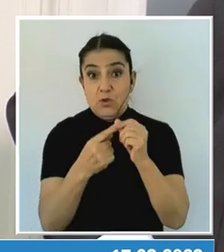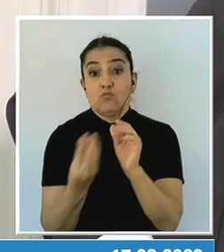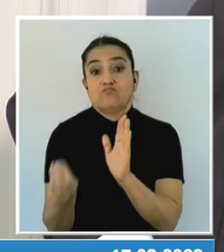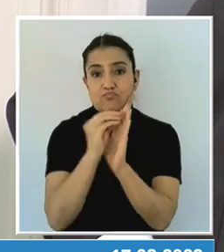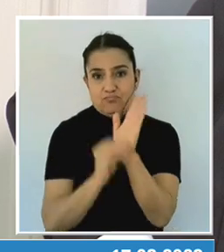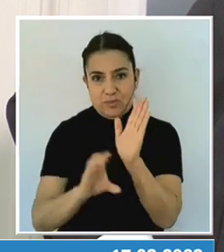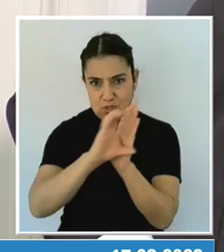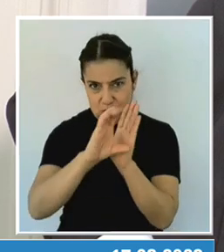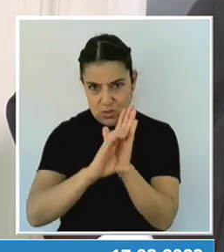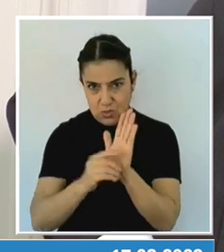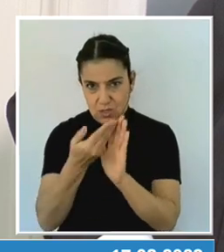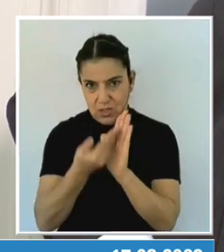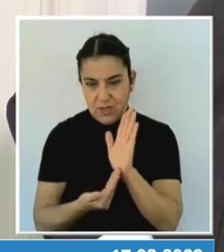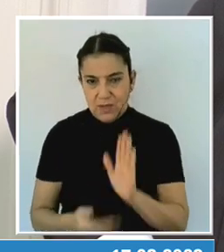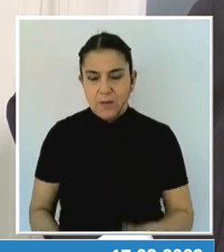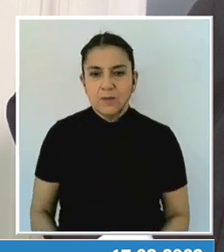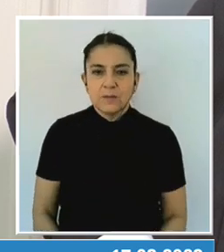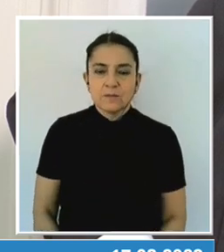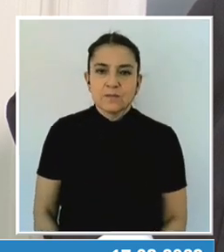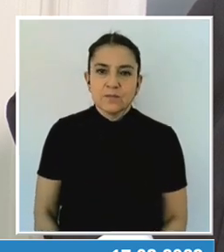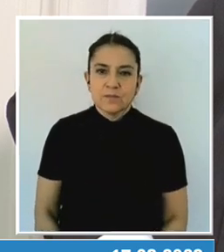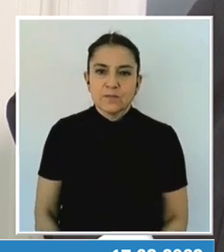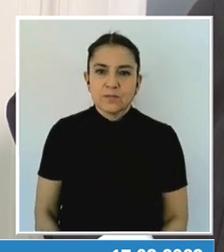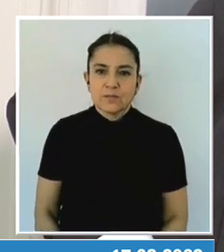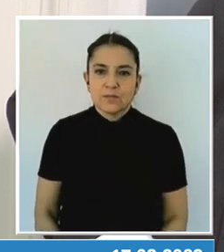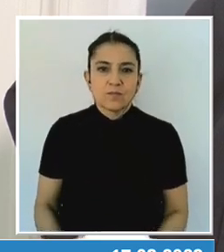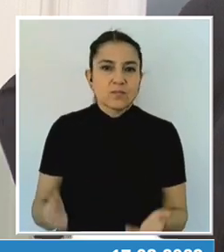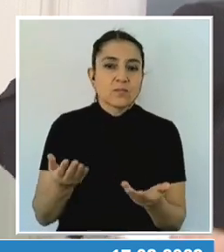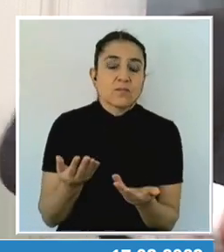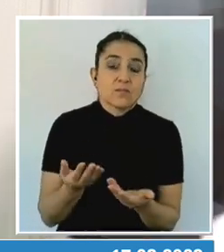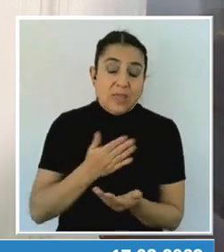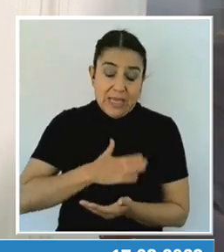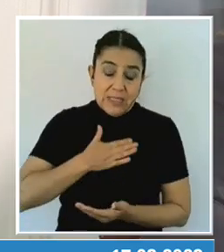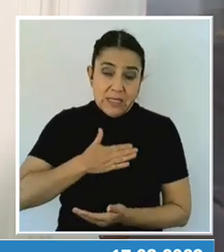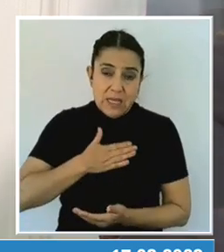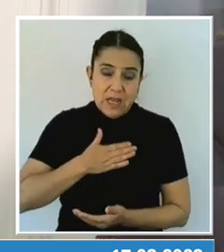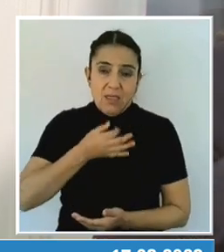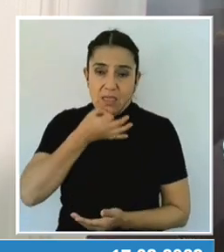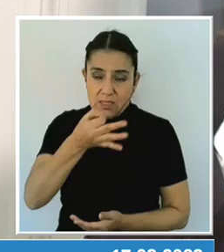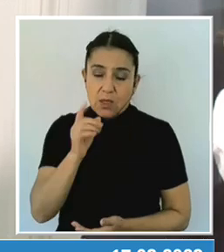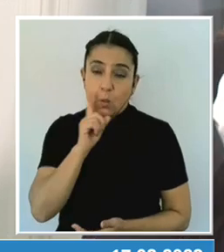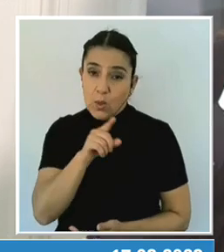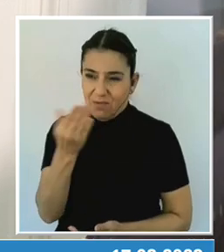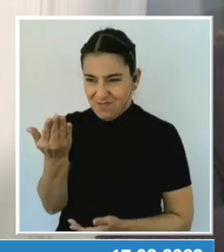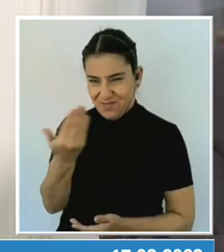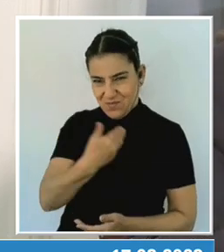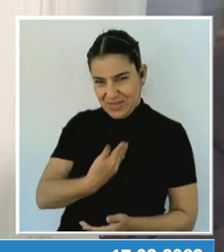¿No? Y te quisiera terminar, señor presidente,